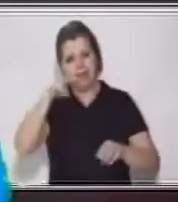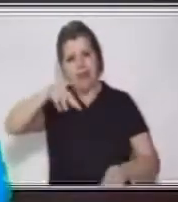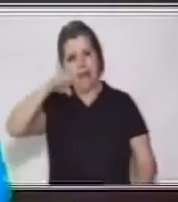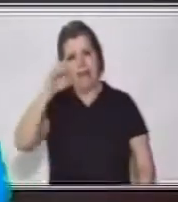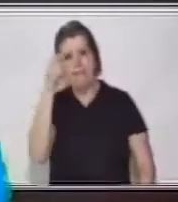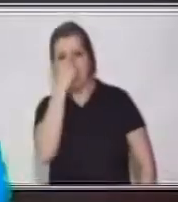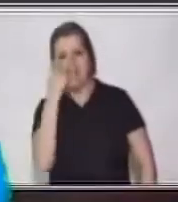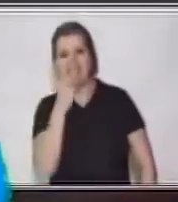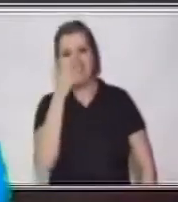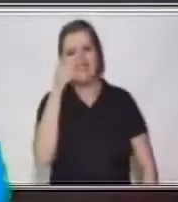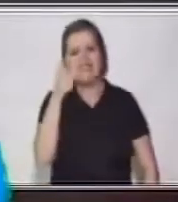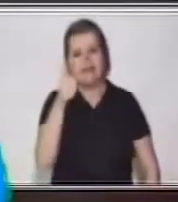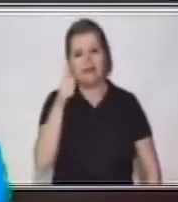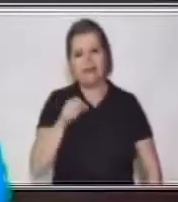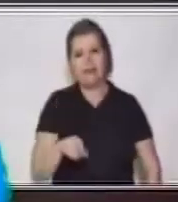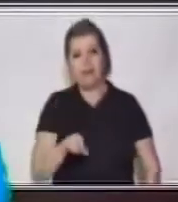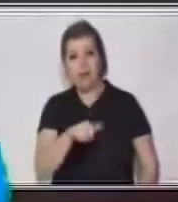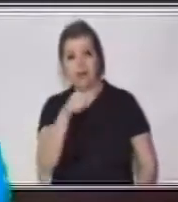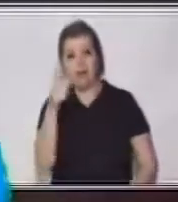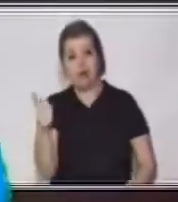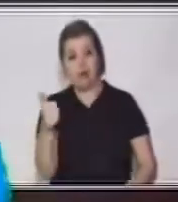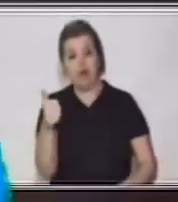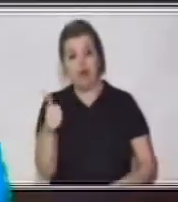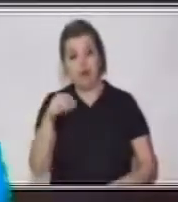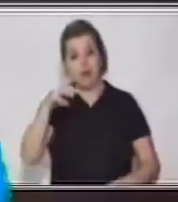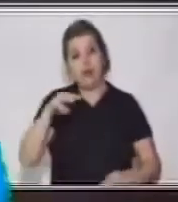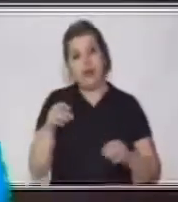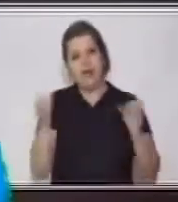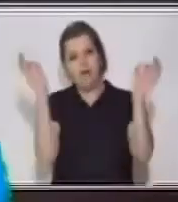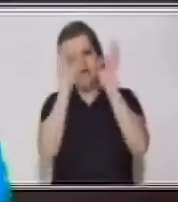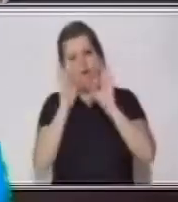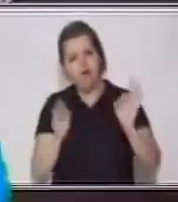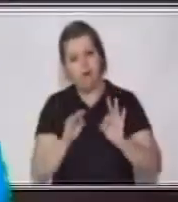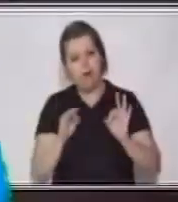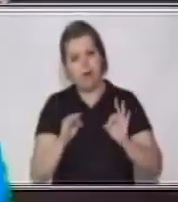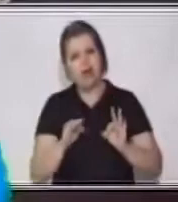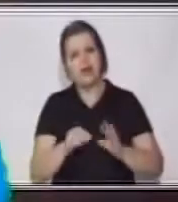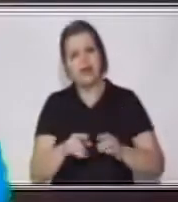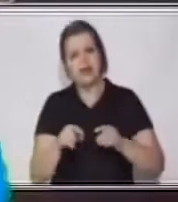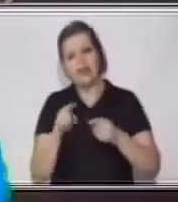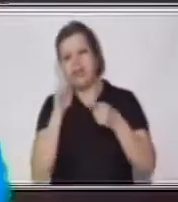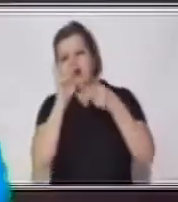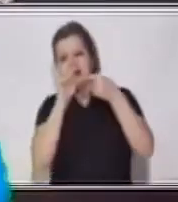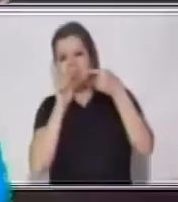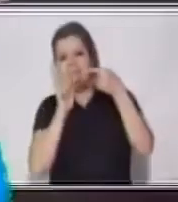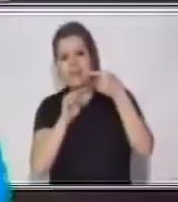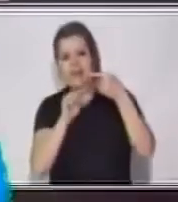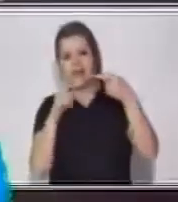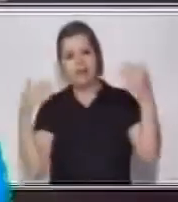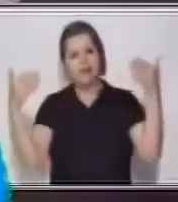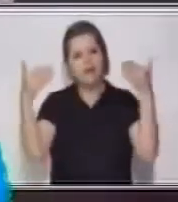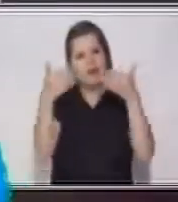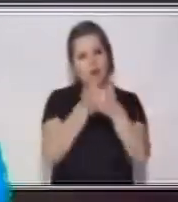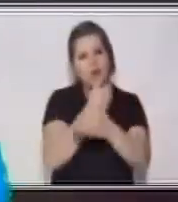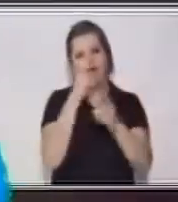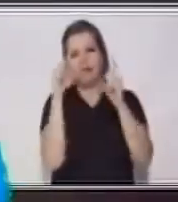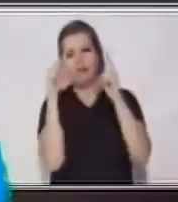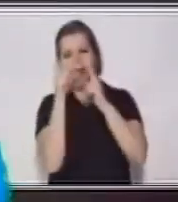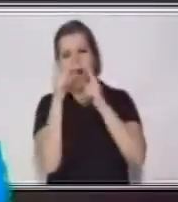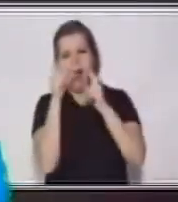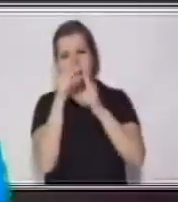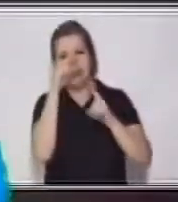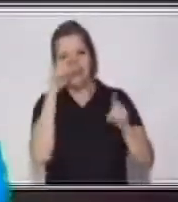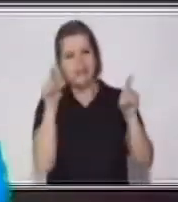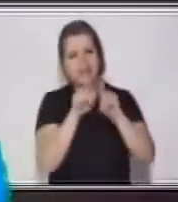Y el morfema derivativo va a ser todos aquellos en donde nosotros vamos a poder crear nuevas palabras y también